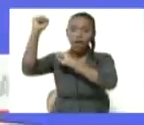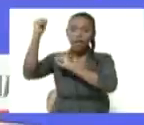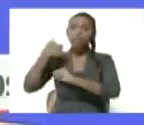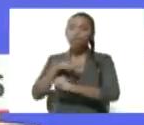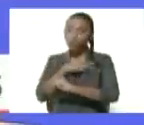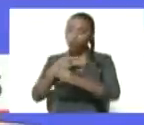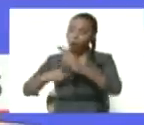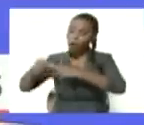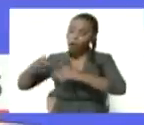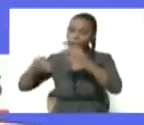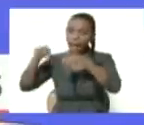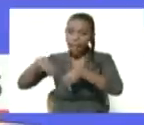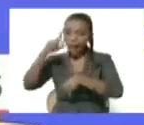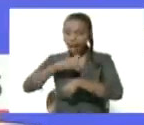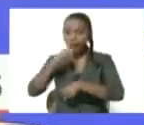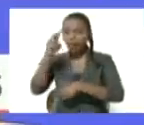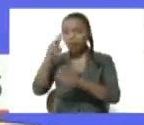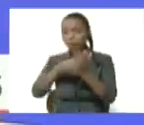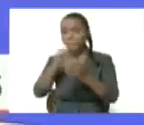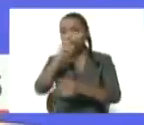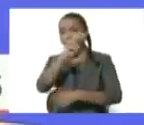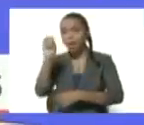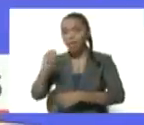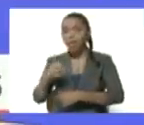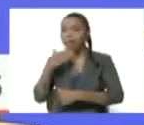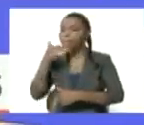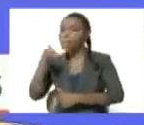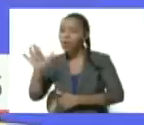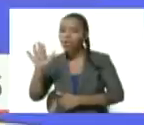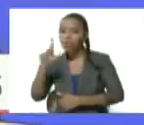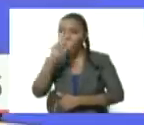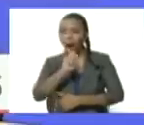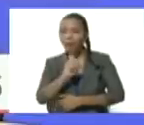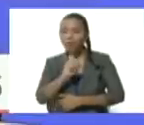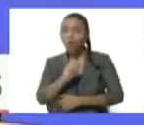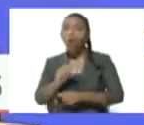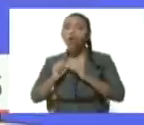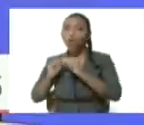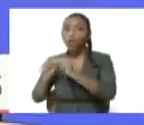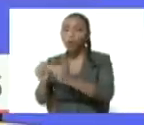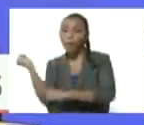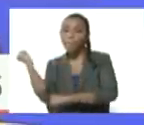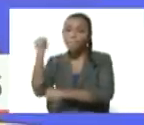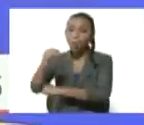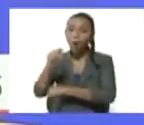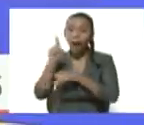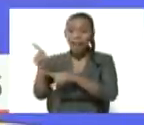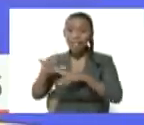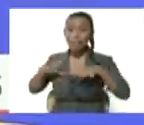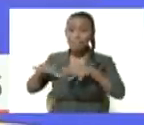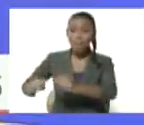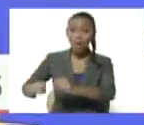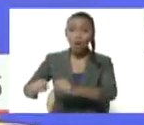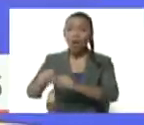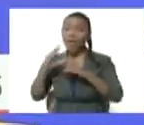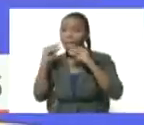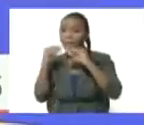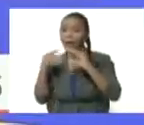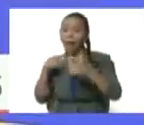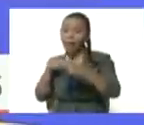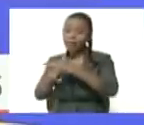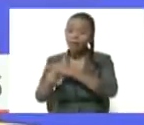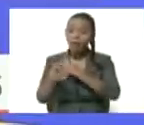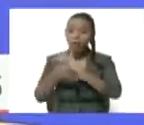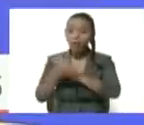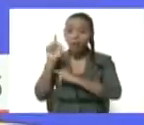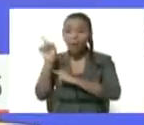a construir este año 2020 y en los próximos años, y bueno, y seguir derrotando a ese imperio al que usted hablaba al entrar, a